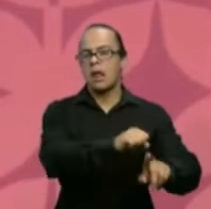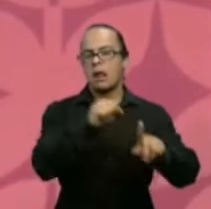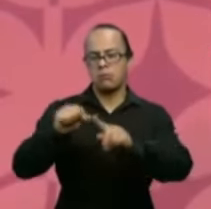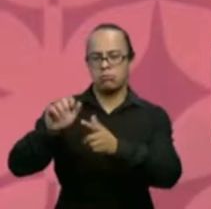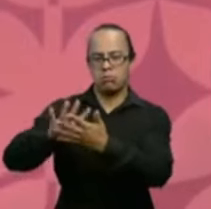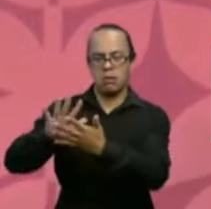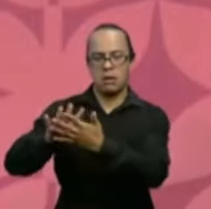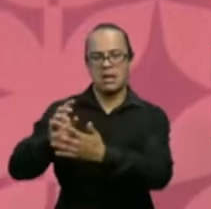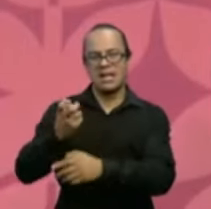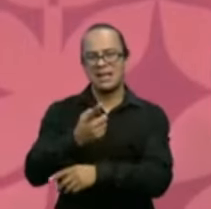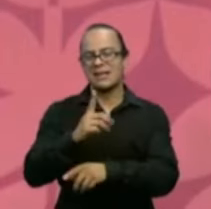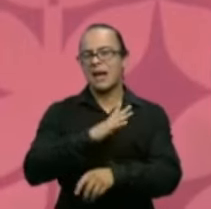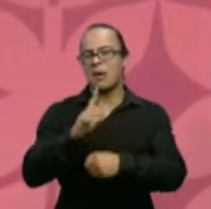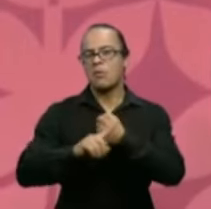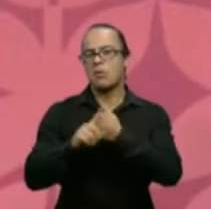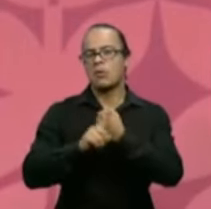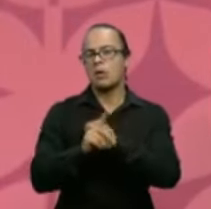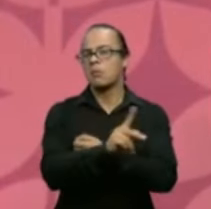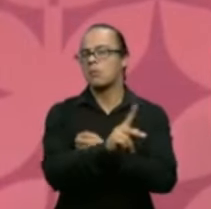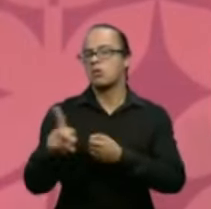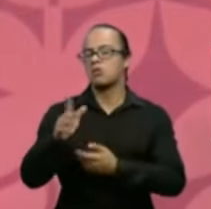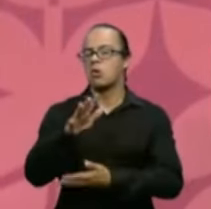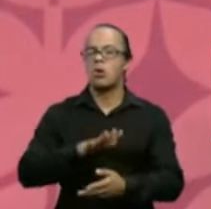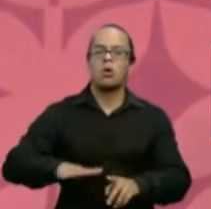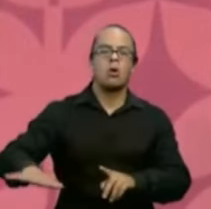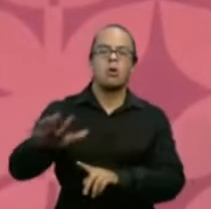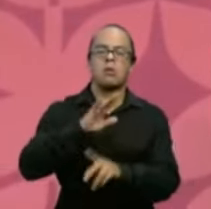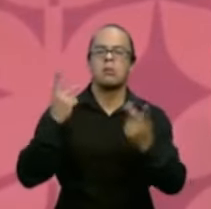es una afectación que tenemos todos los ciudadanos.